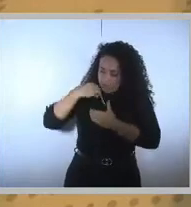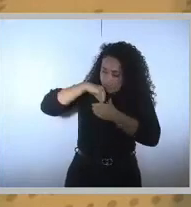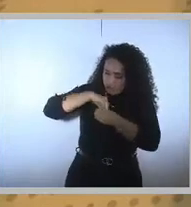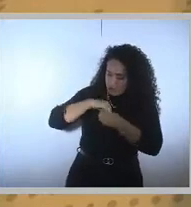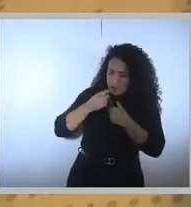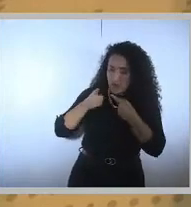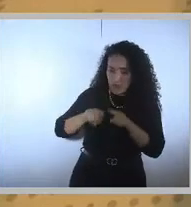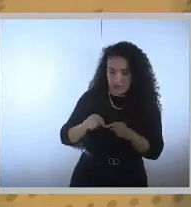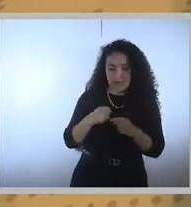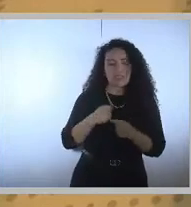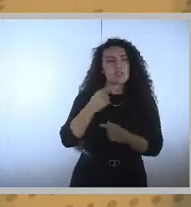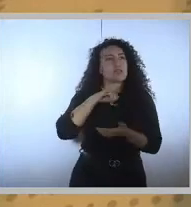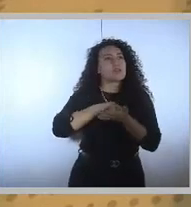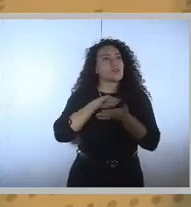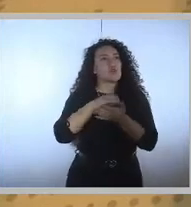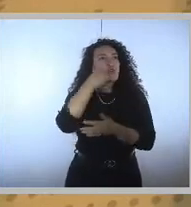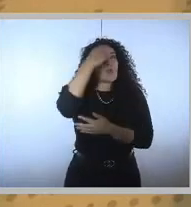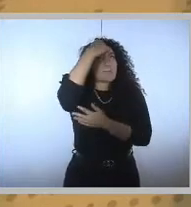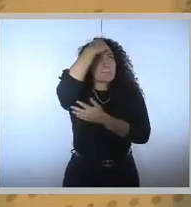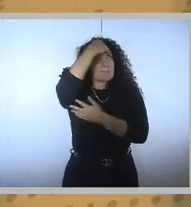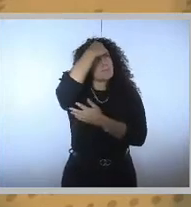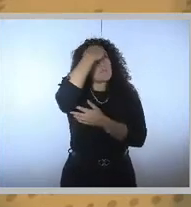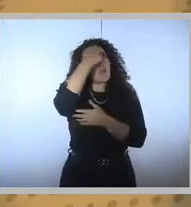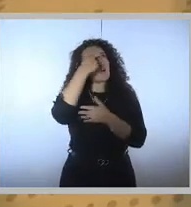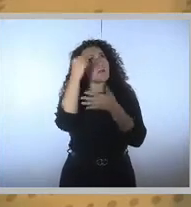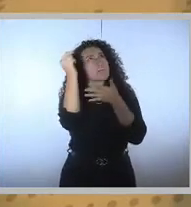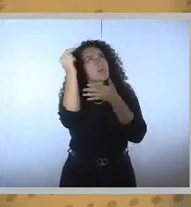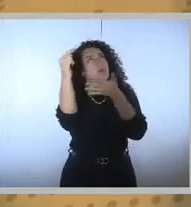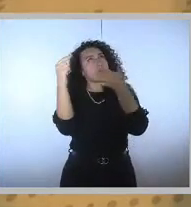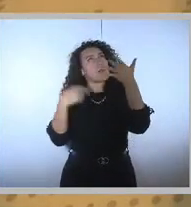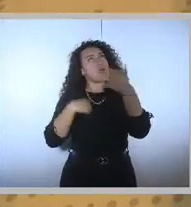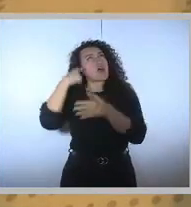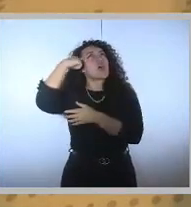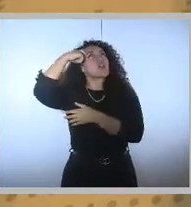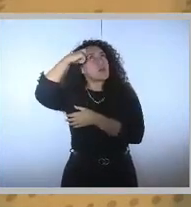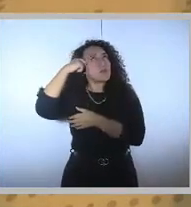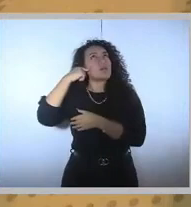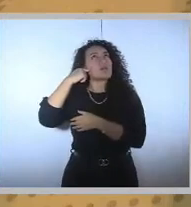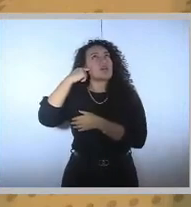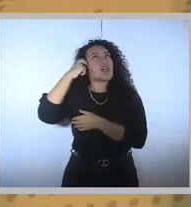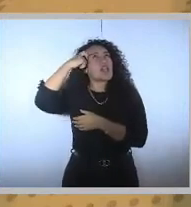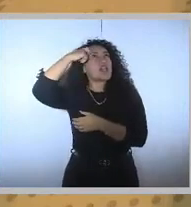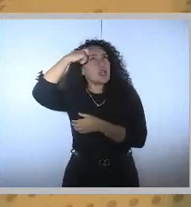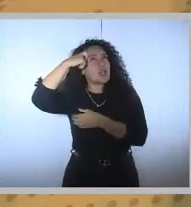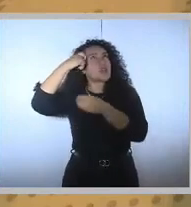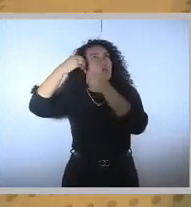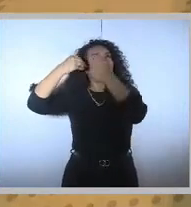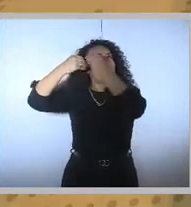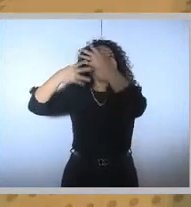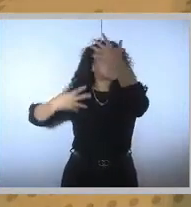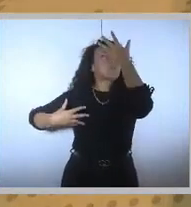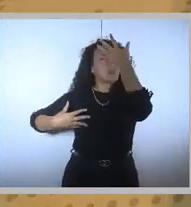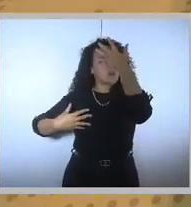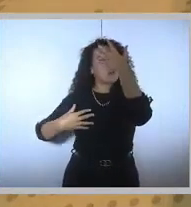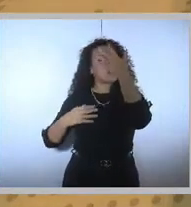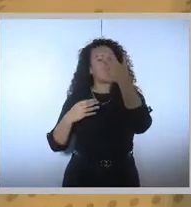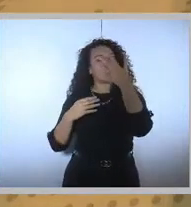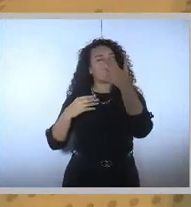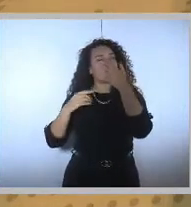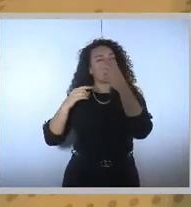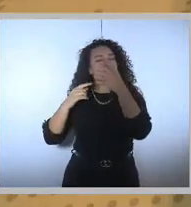solo los grandes desafíos que ha implicado a nuestros países reconstruir